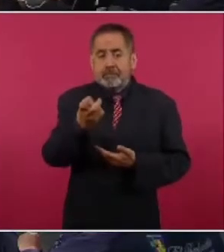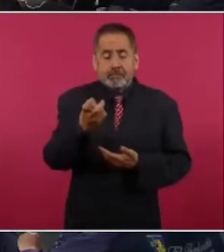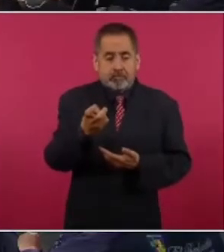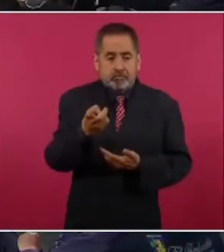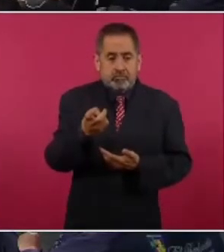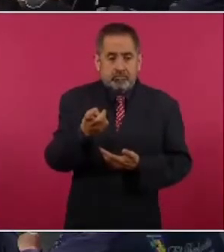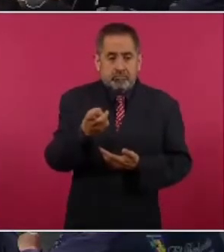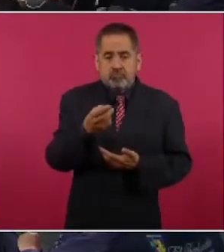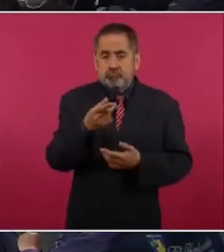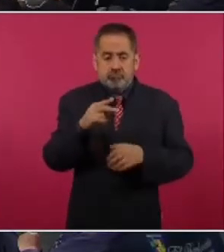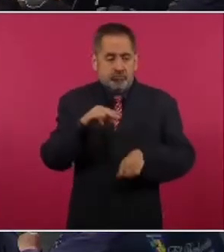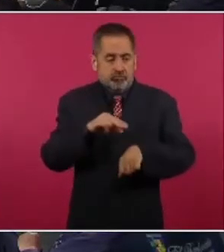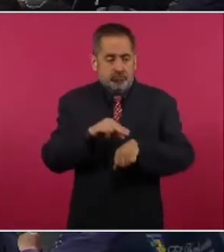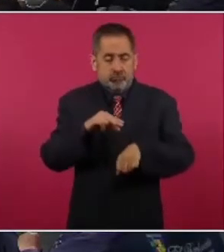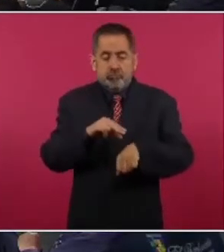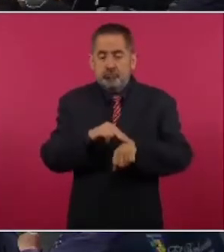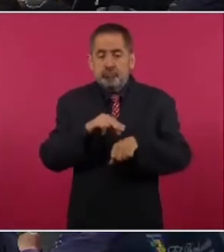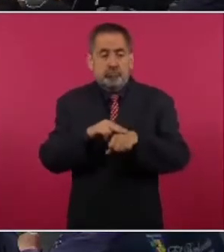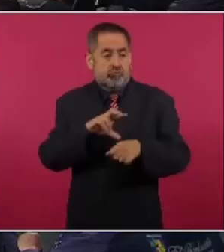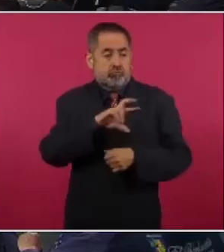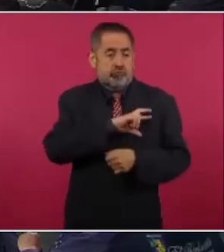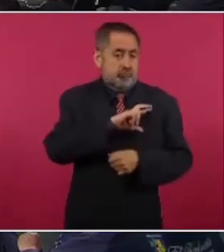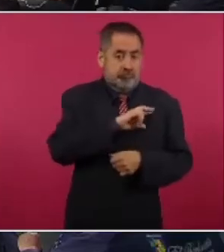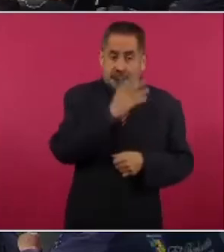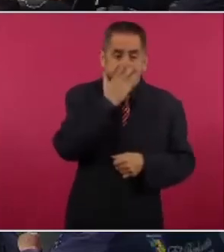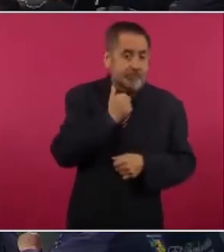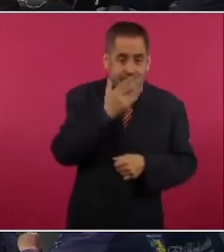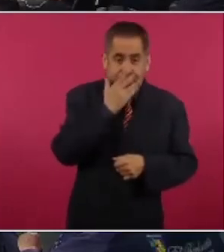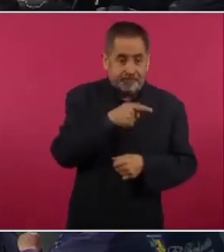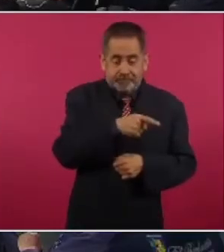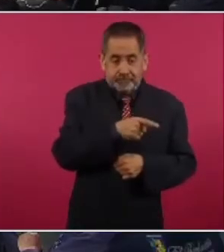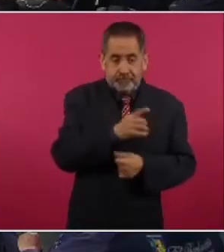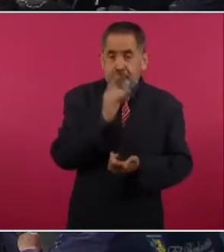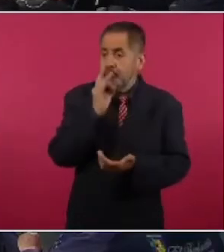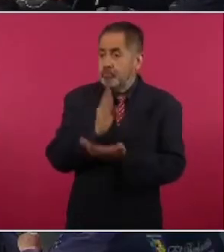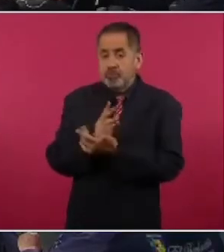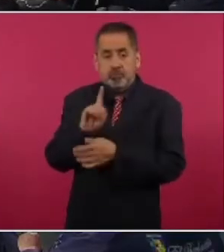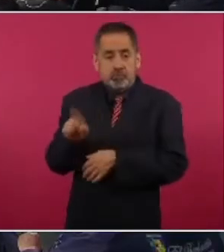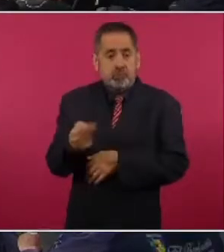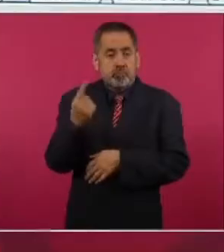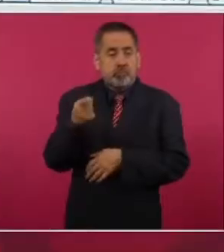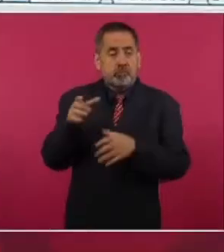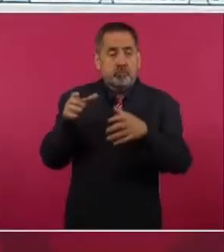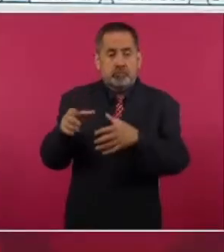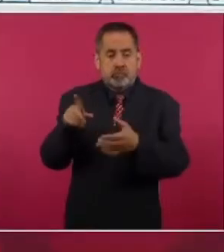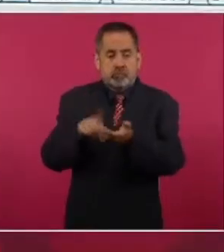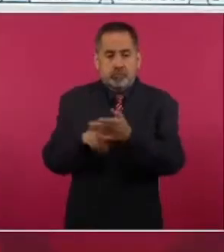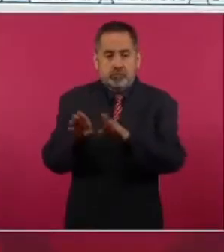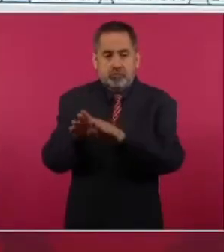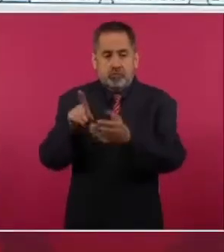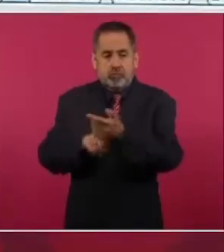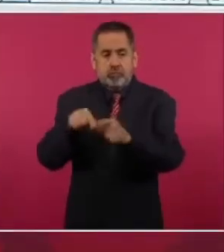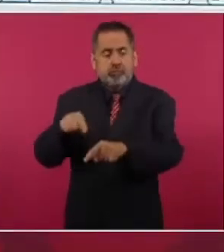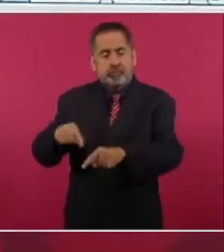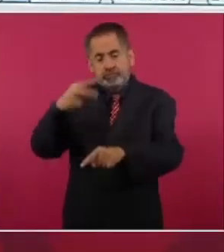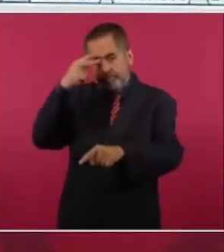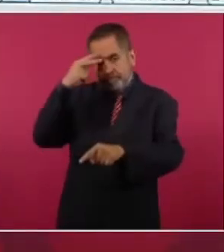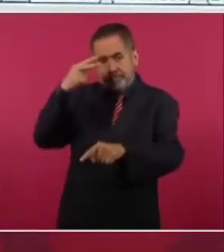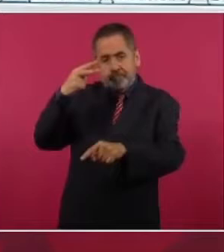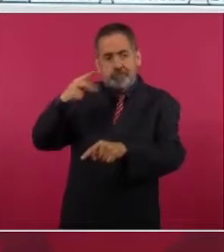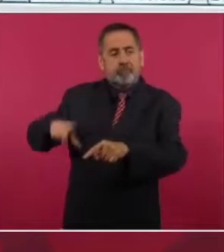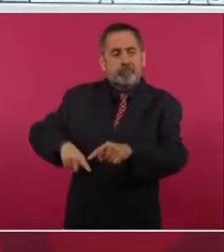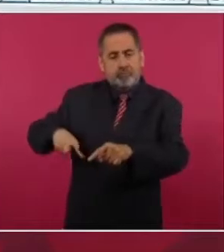oferta de práctica privada. Son espacios en donde lo único que tiene como alternativa un habitante de